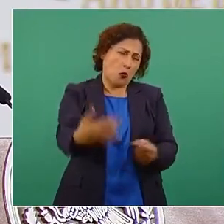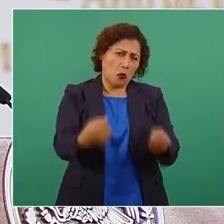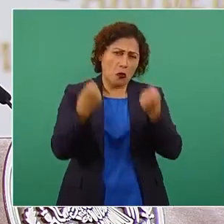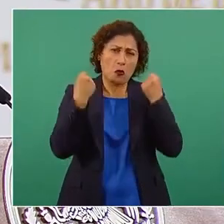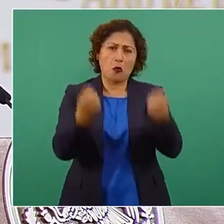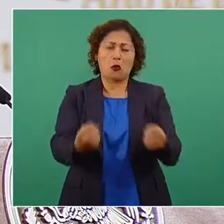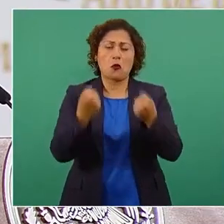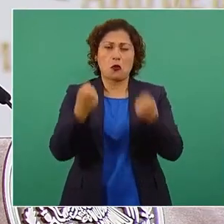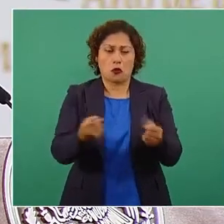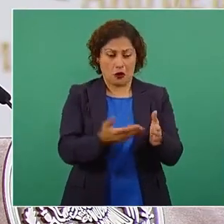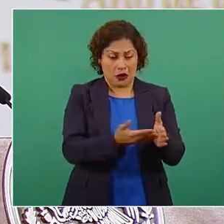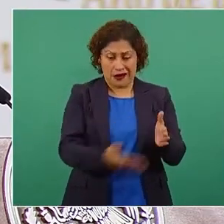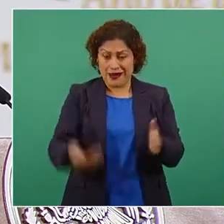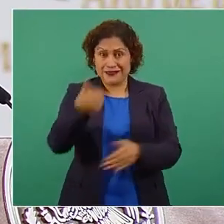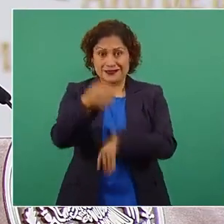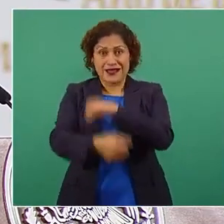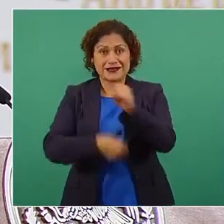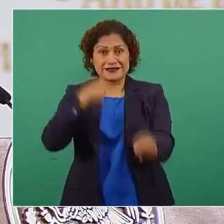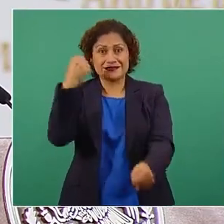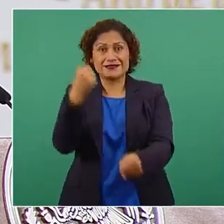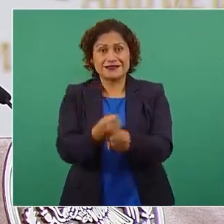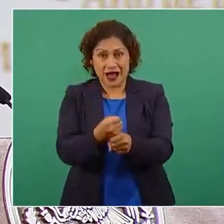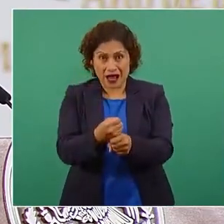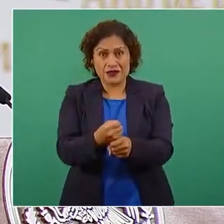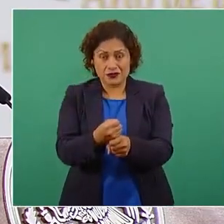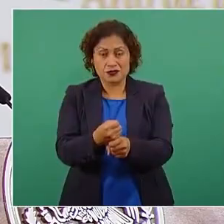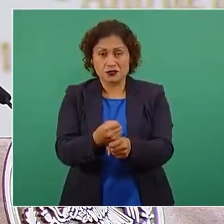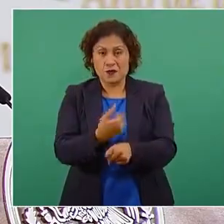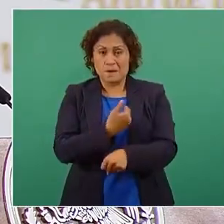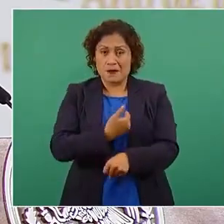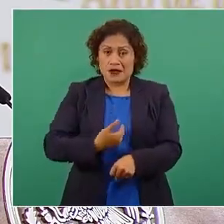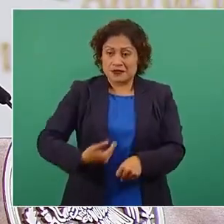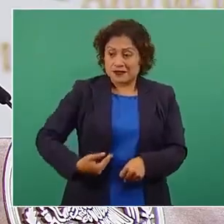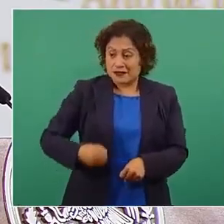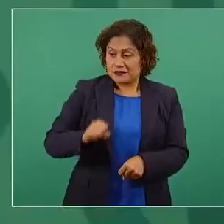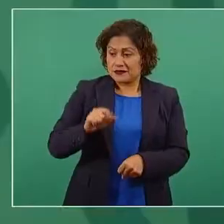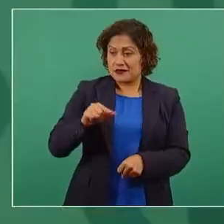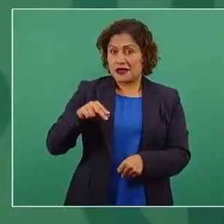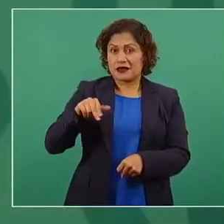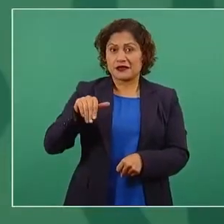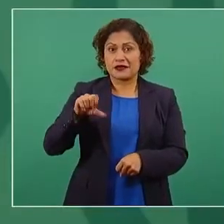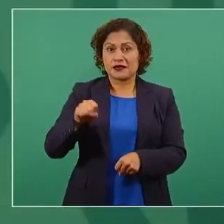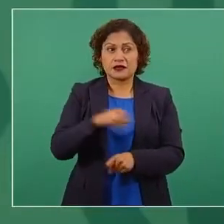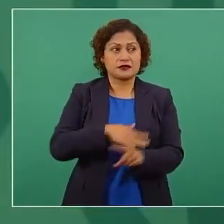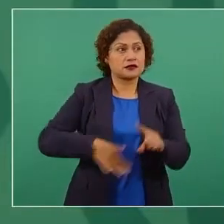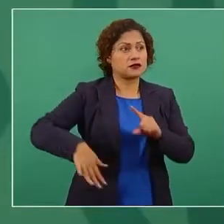Es el sexenio en el que se profundizó más la desigualdad